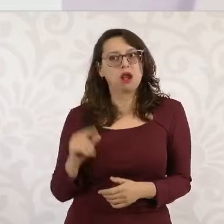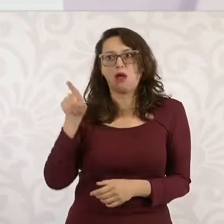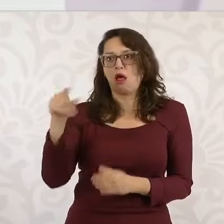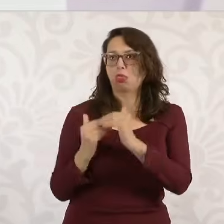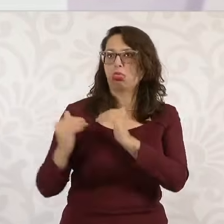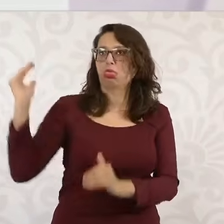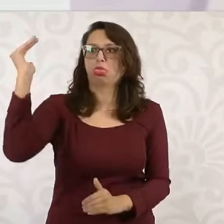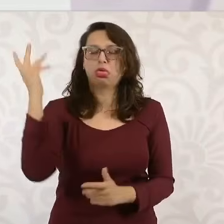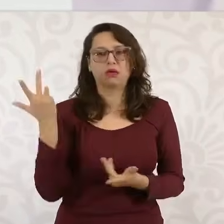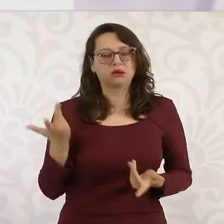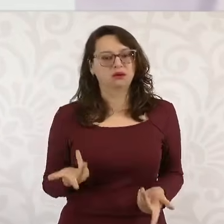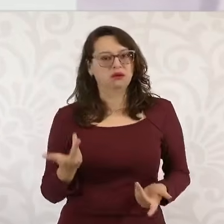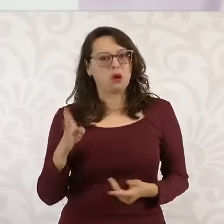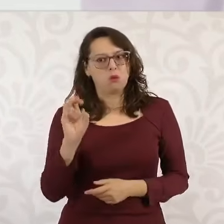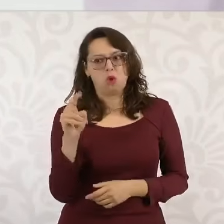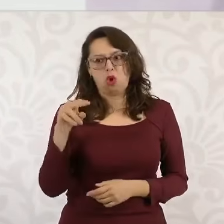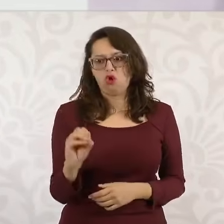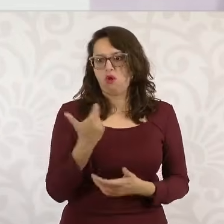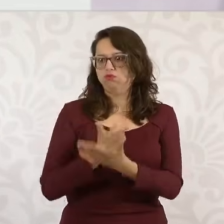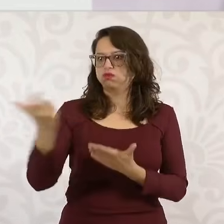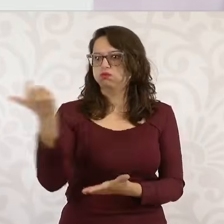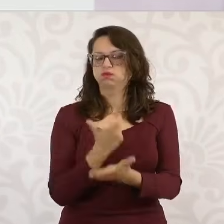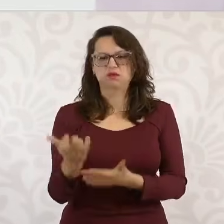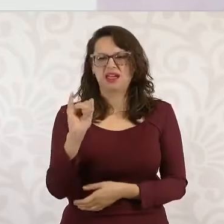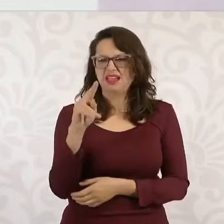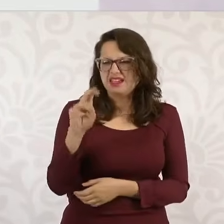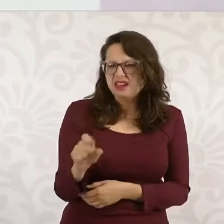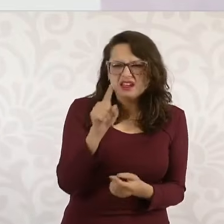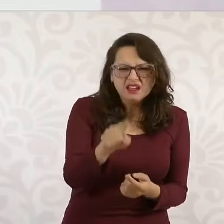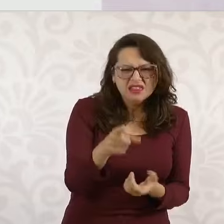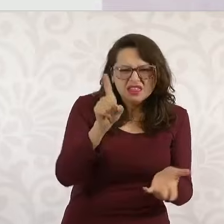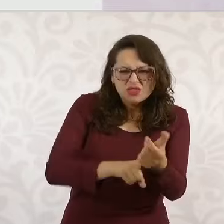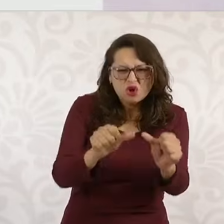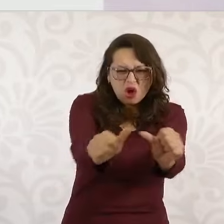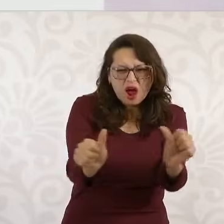Tienen áreas del INE completas que no son necesarias.